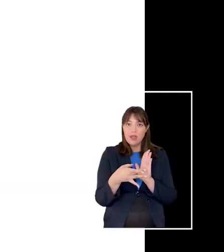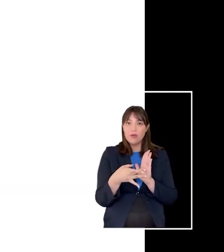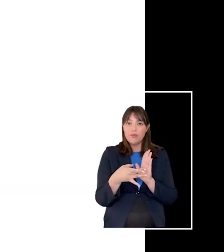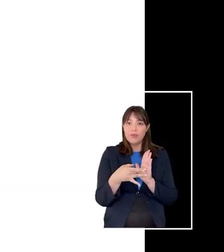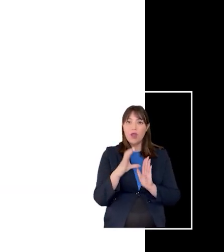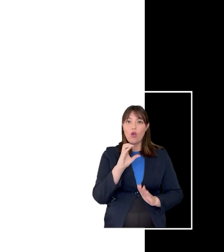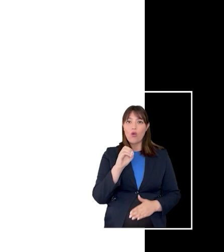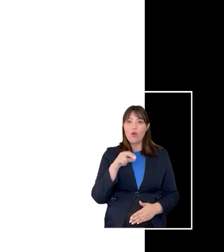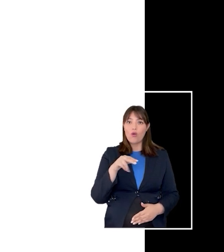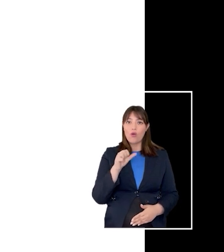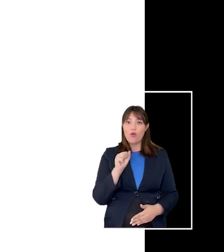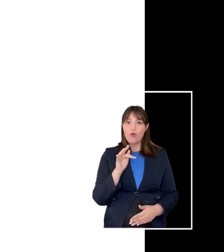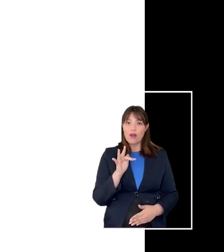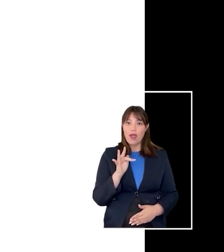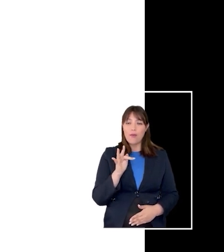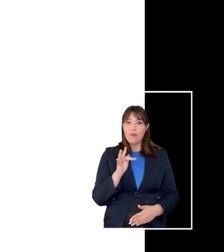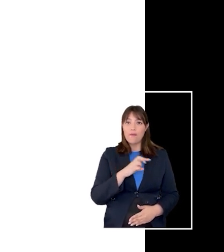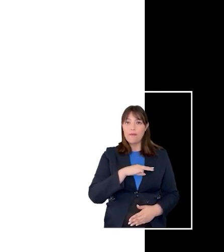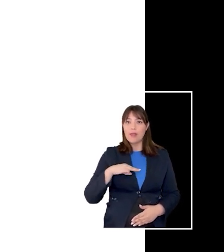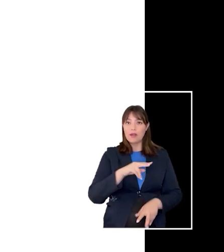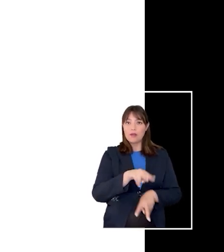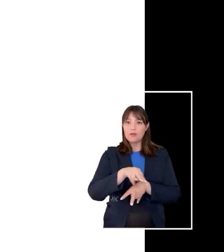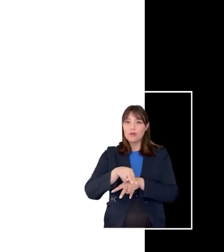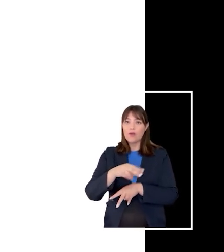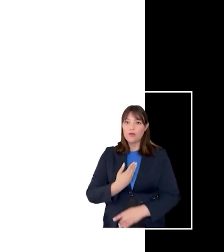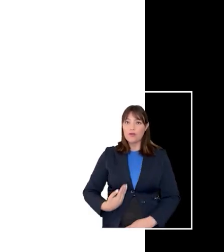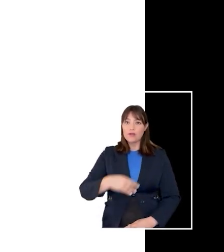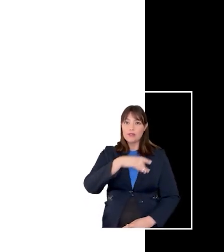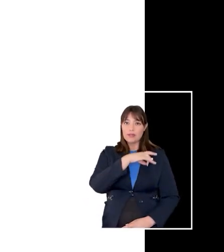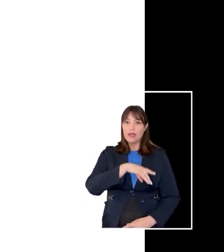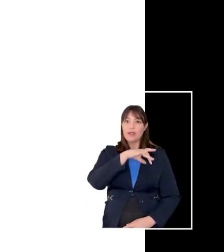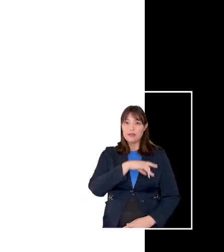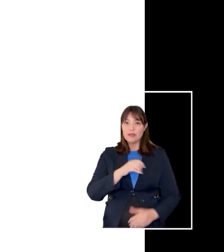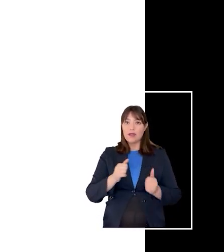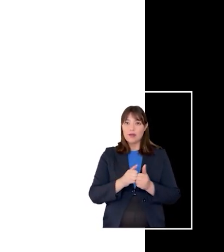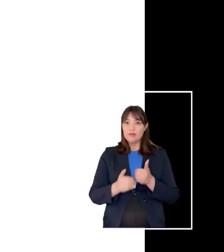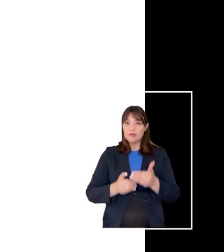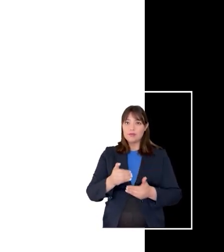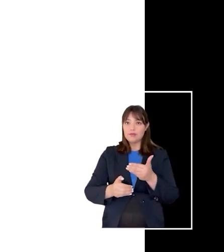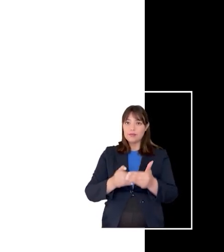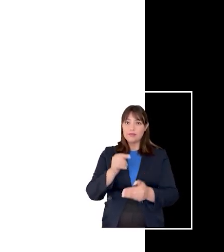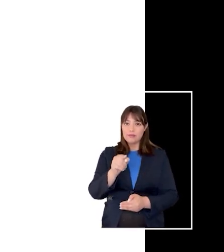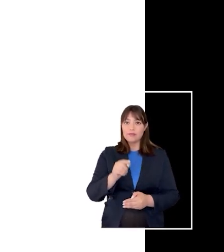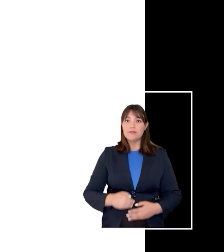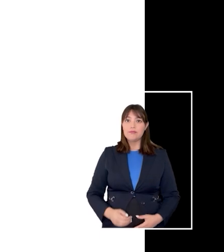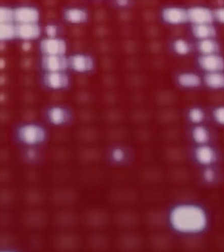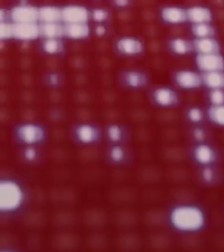CONAF, Ministerio de Agricultura, Gobierno de Chile. Chile avanza contigo.